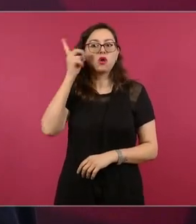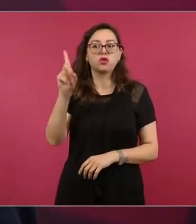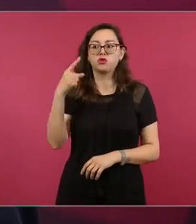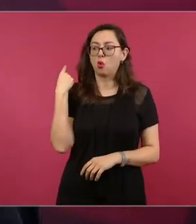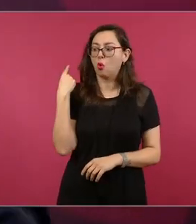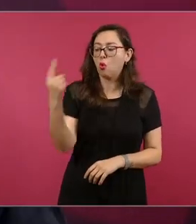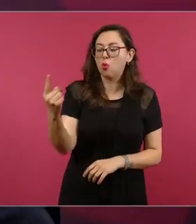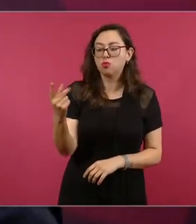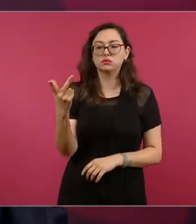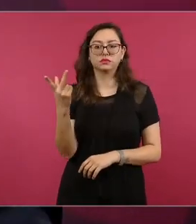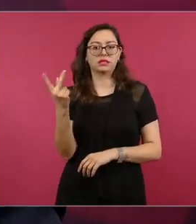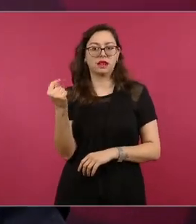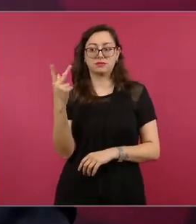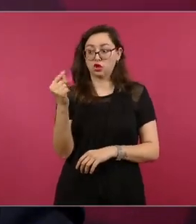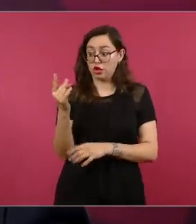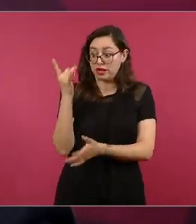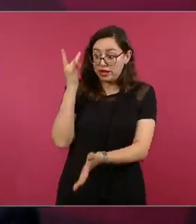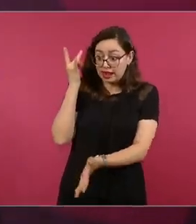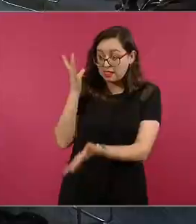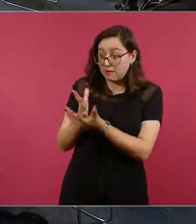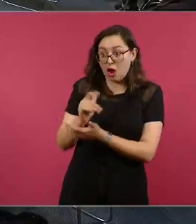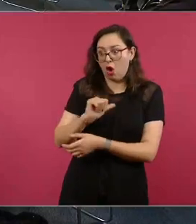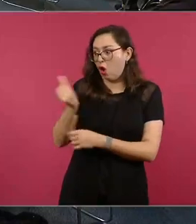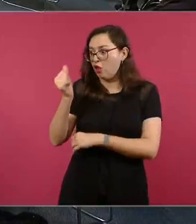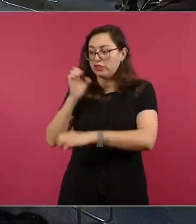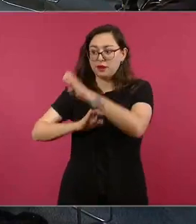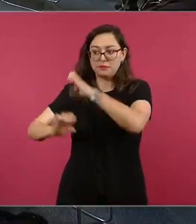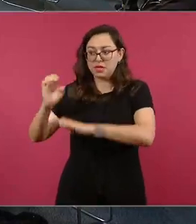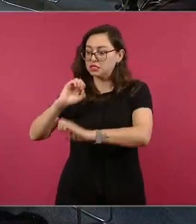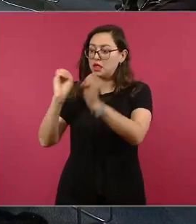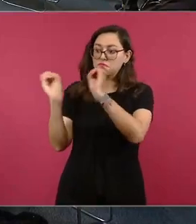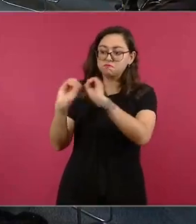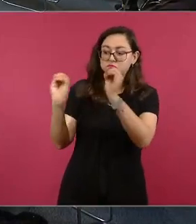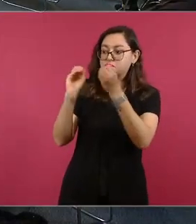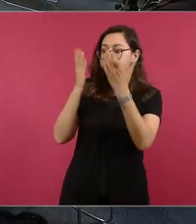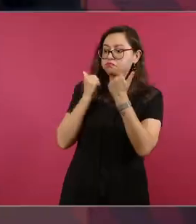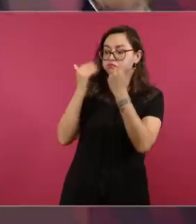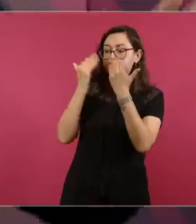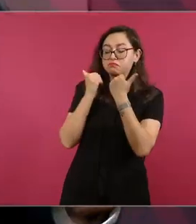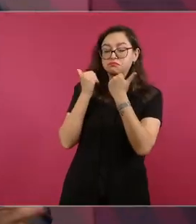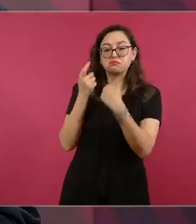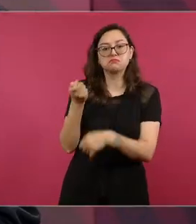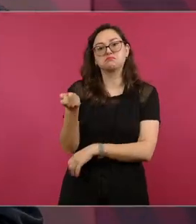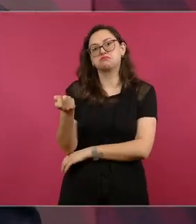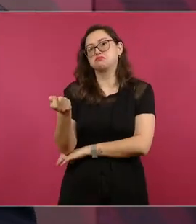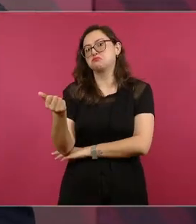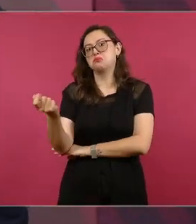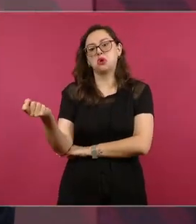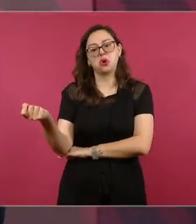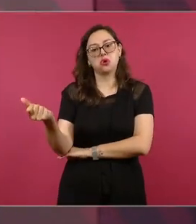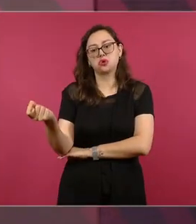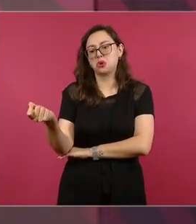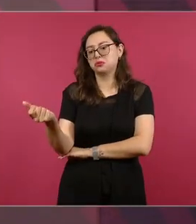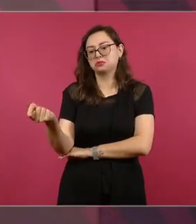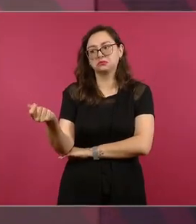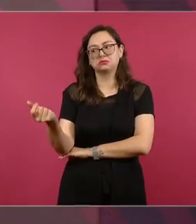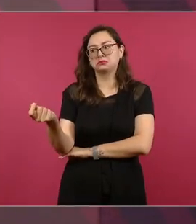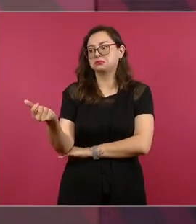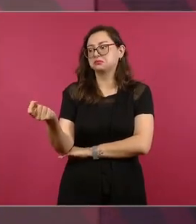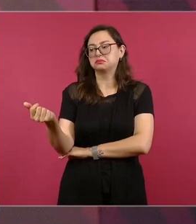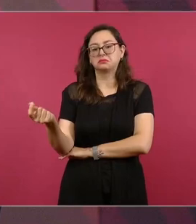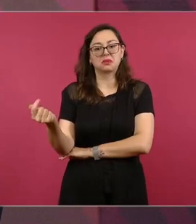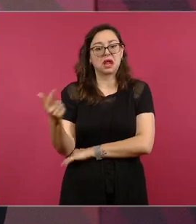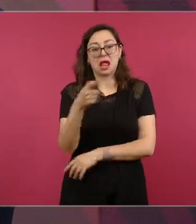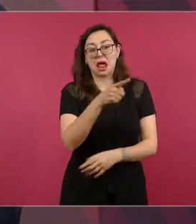es más les diría que a las grandes empresas a las grandes corporaciones